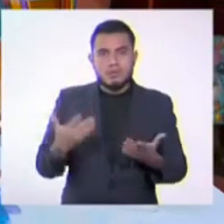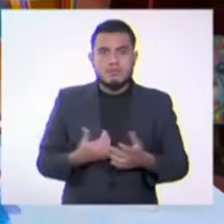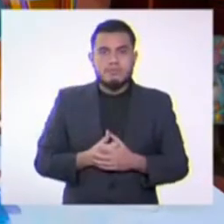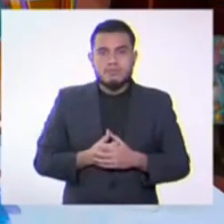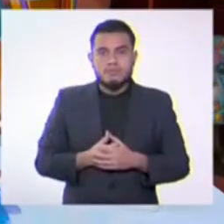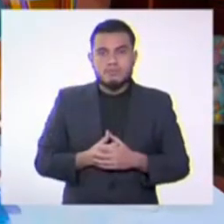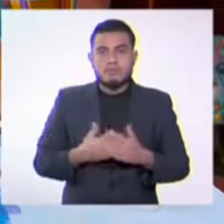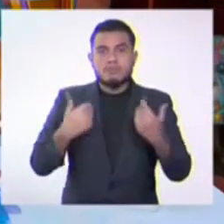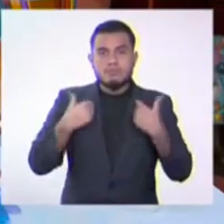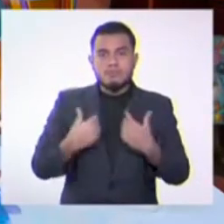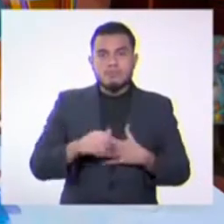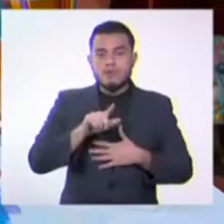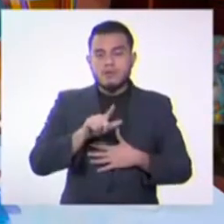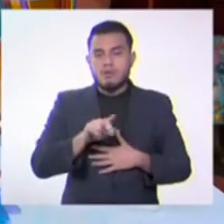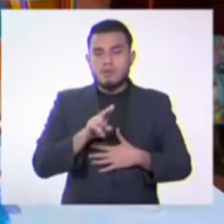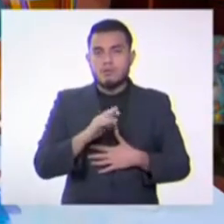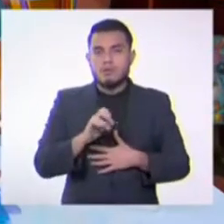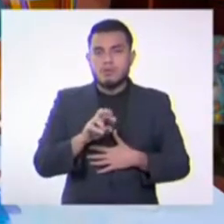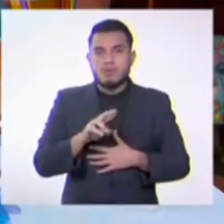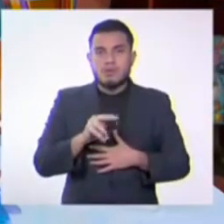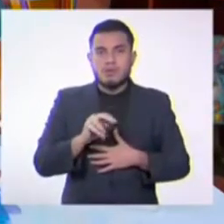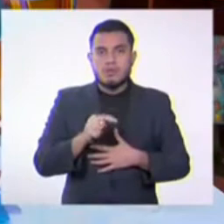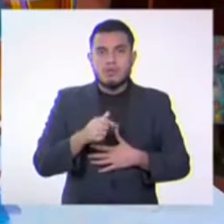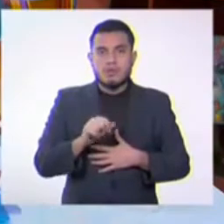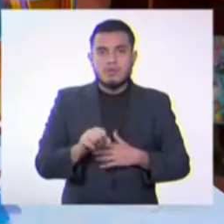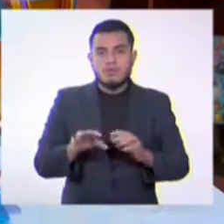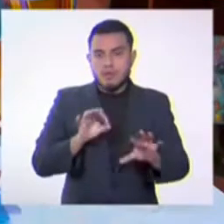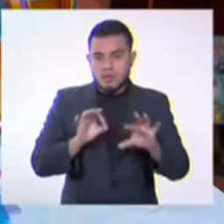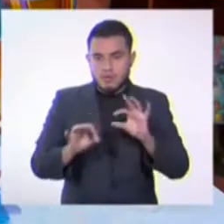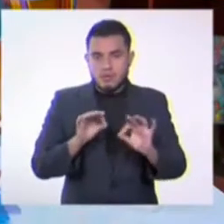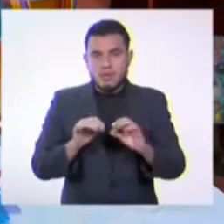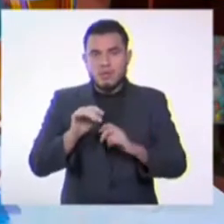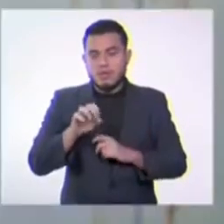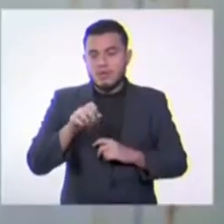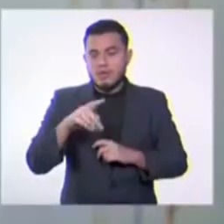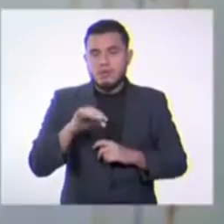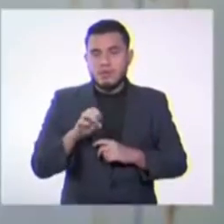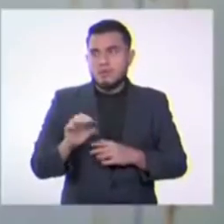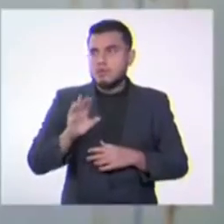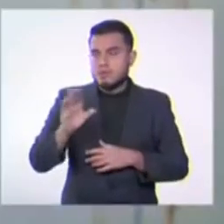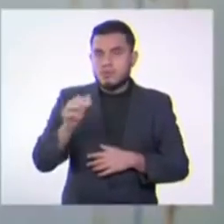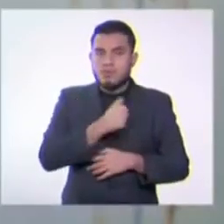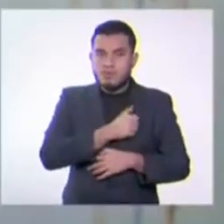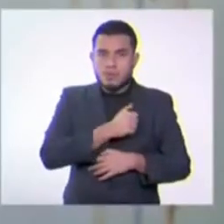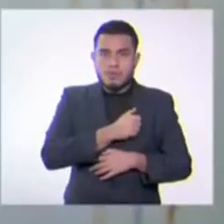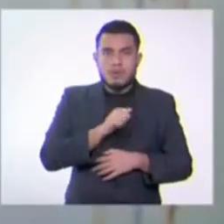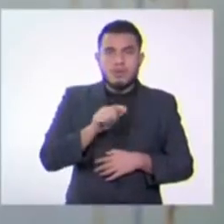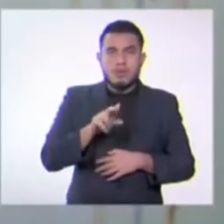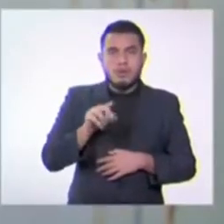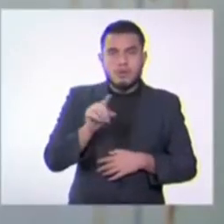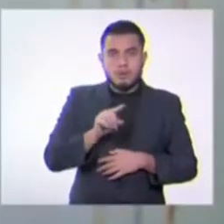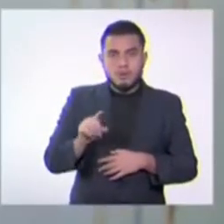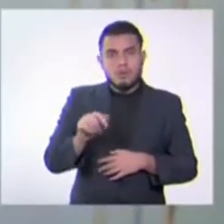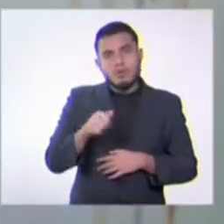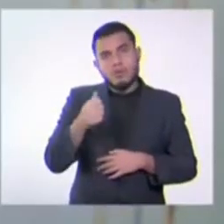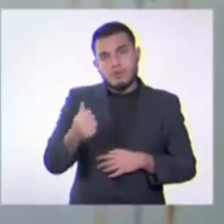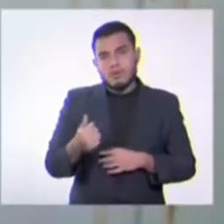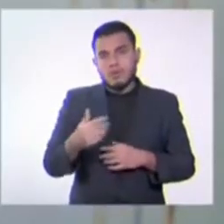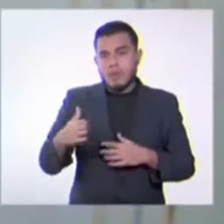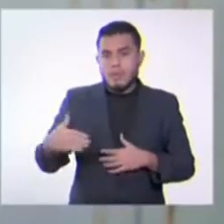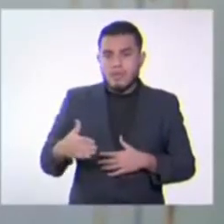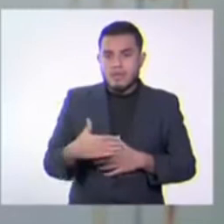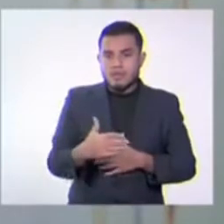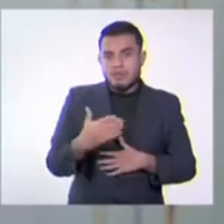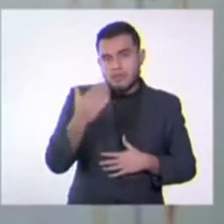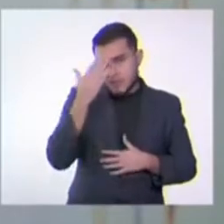Tenemos las luciérnagas, es decir, algunas especies generan su propia luz. Hay otras especies de peces que se conocen